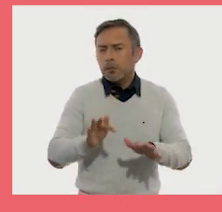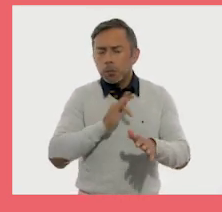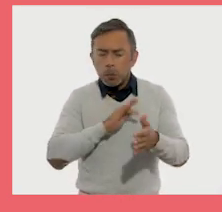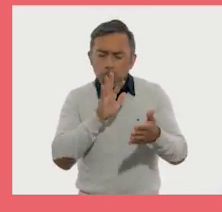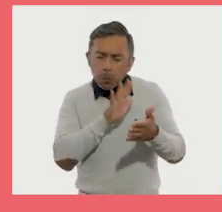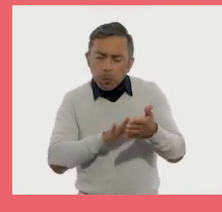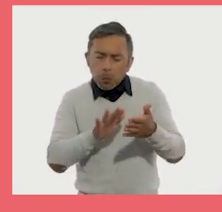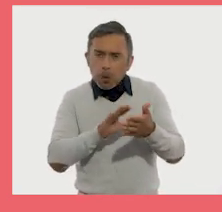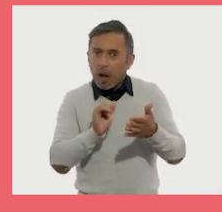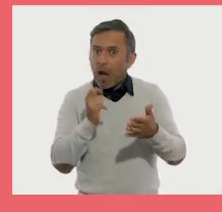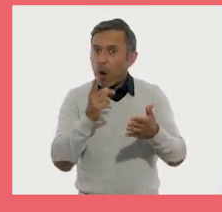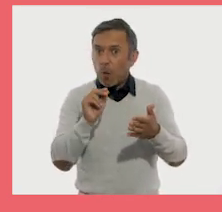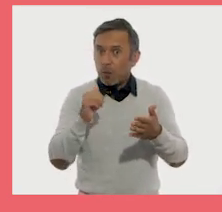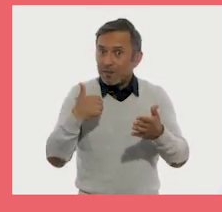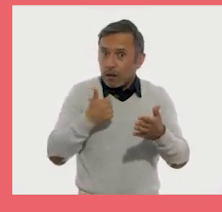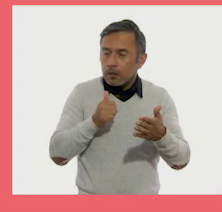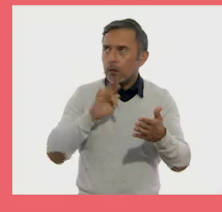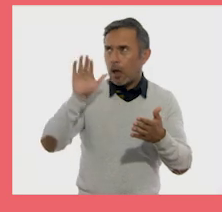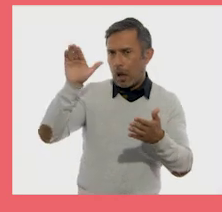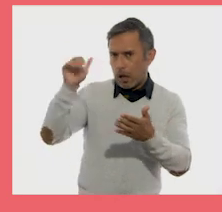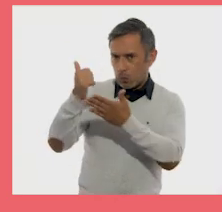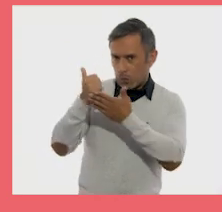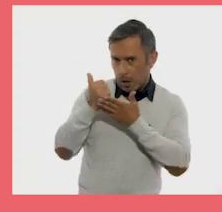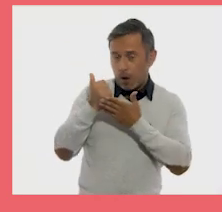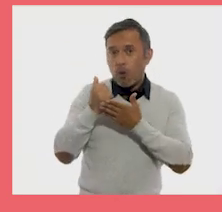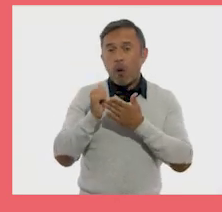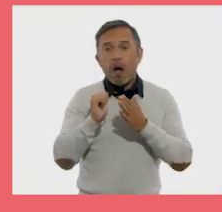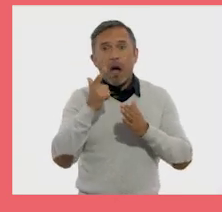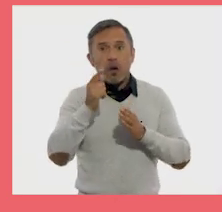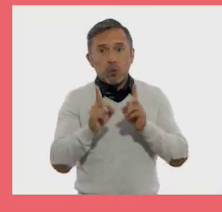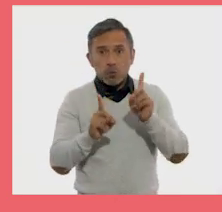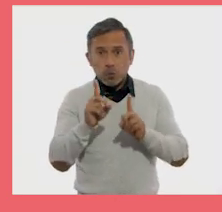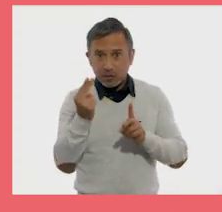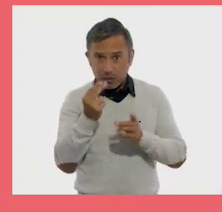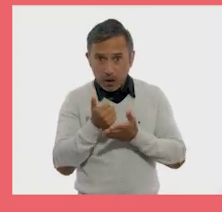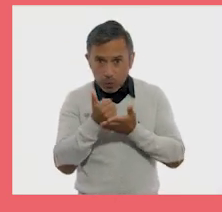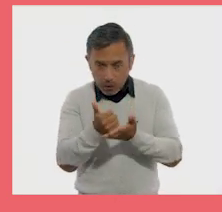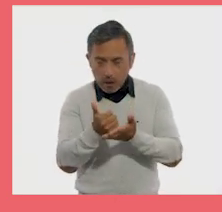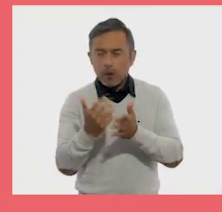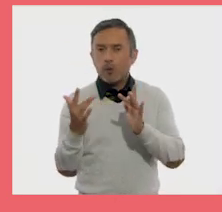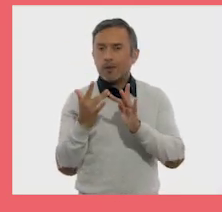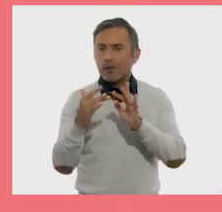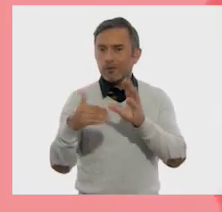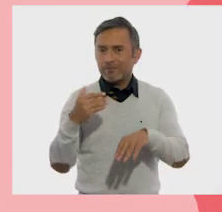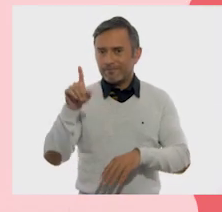aún no lees, o necesitas ayuda para resolver tus dudas, contáctanos.